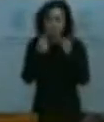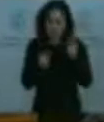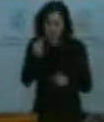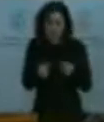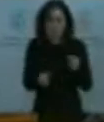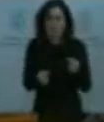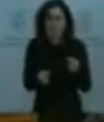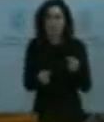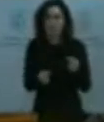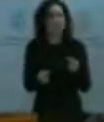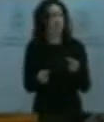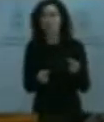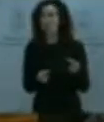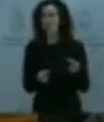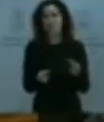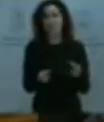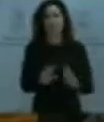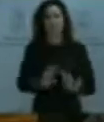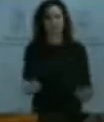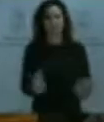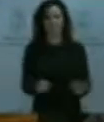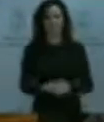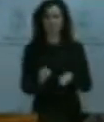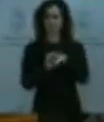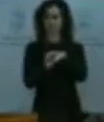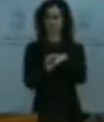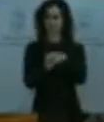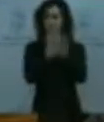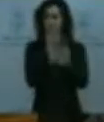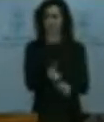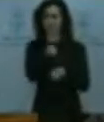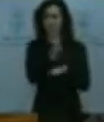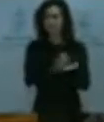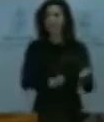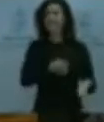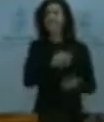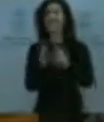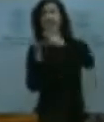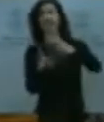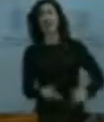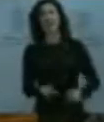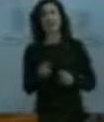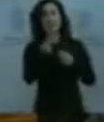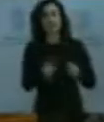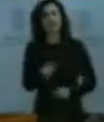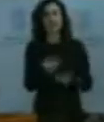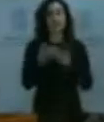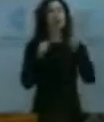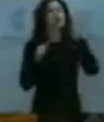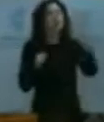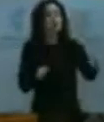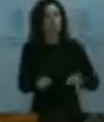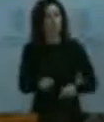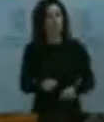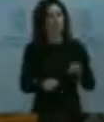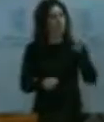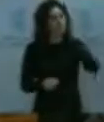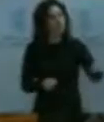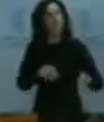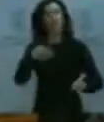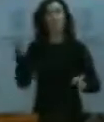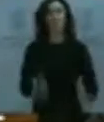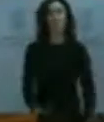más después del informe de la sindicatura, es usted. Usted es quien tiene la responsabilidad. Y no hay que ser